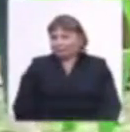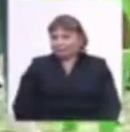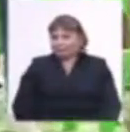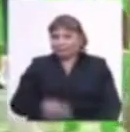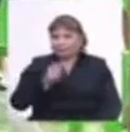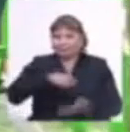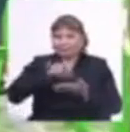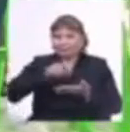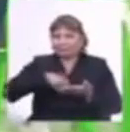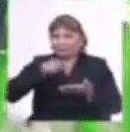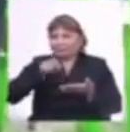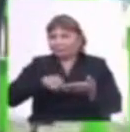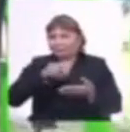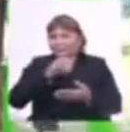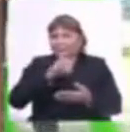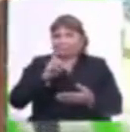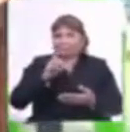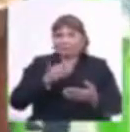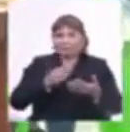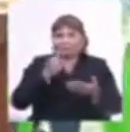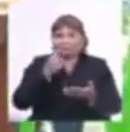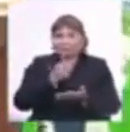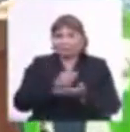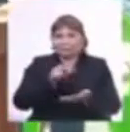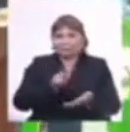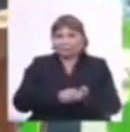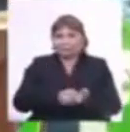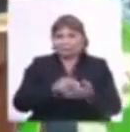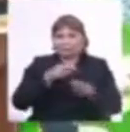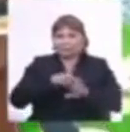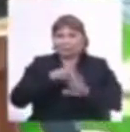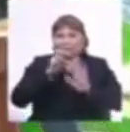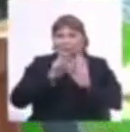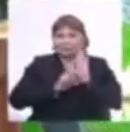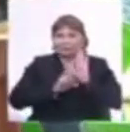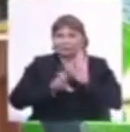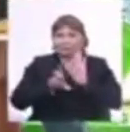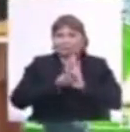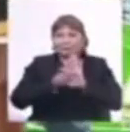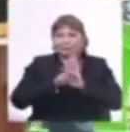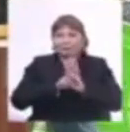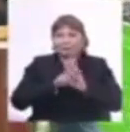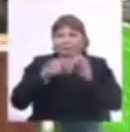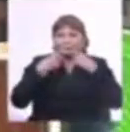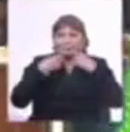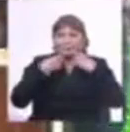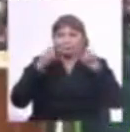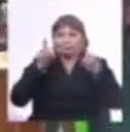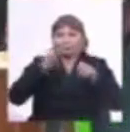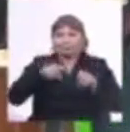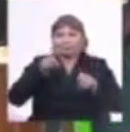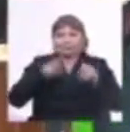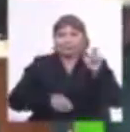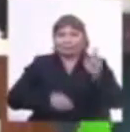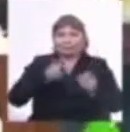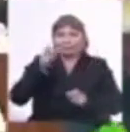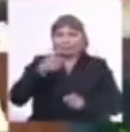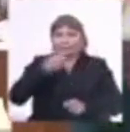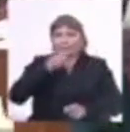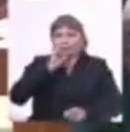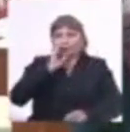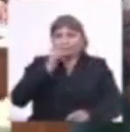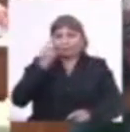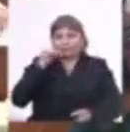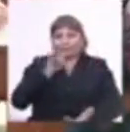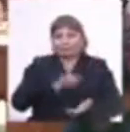es legislativo, legisla. No puede sacar leyes que tengan gasto nacional. Ellos no pueden ordenar, no tienen esa